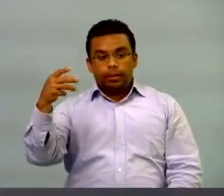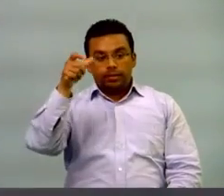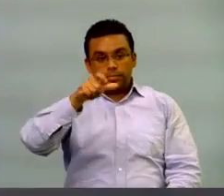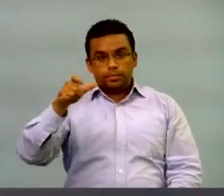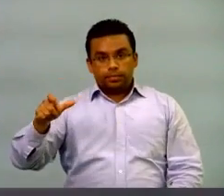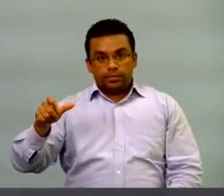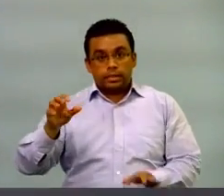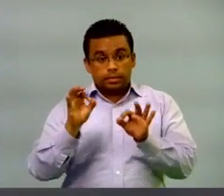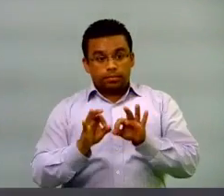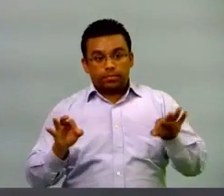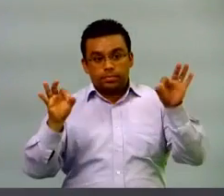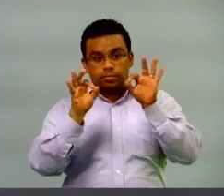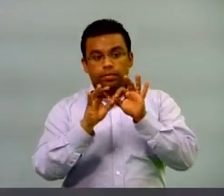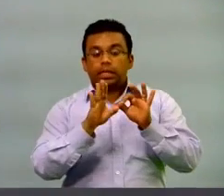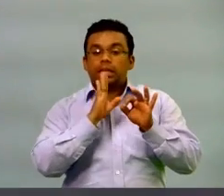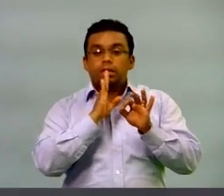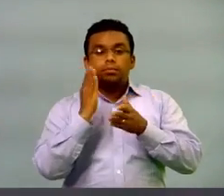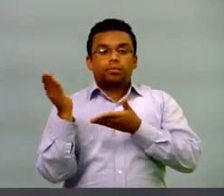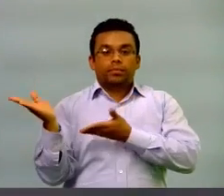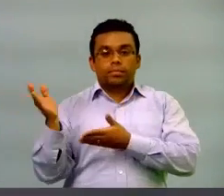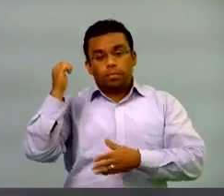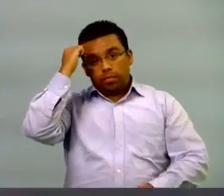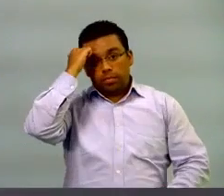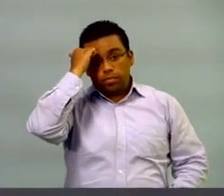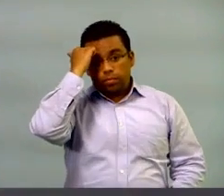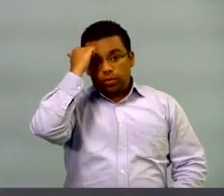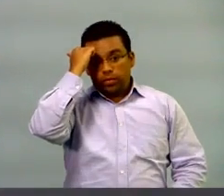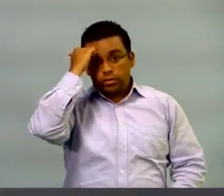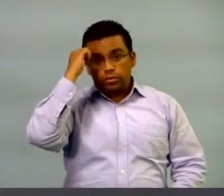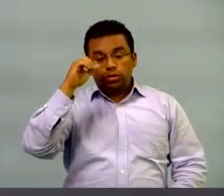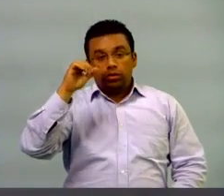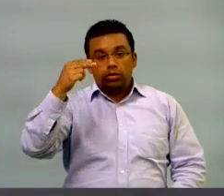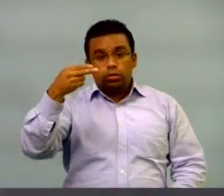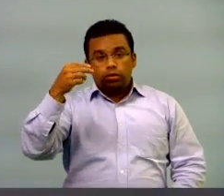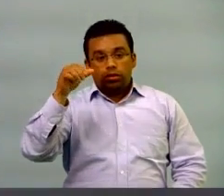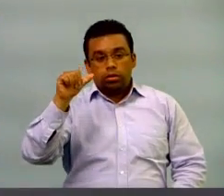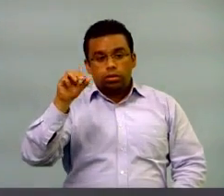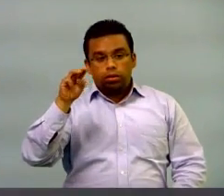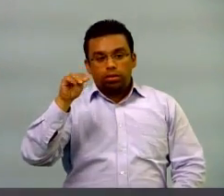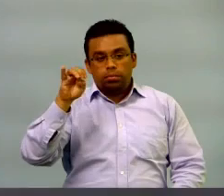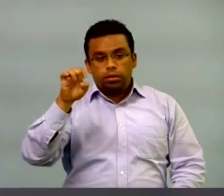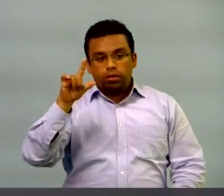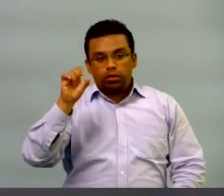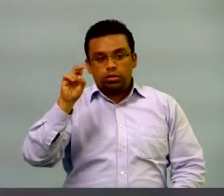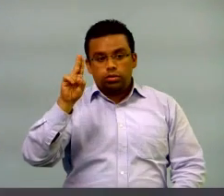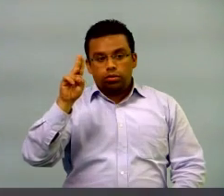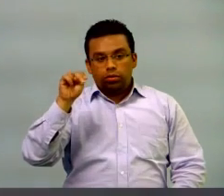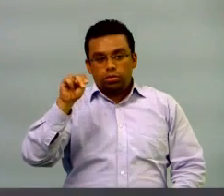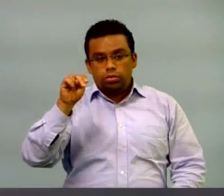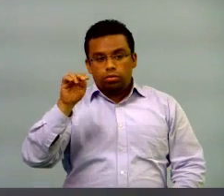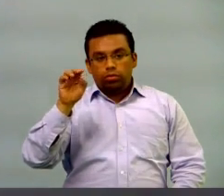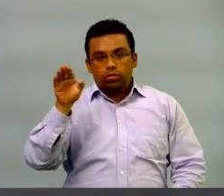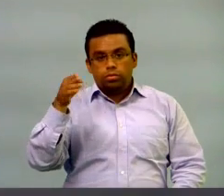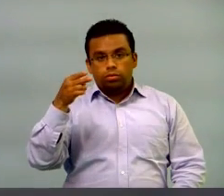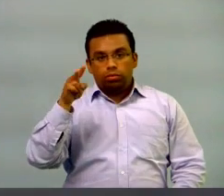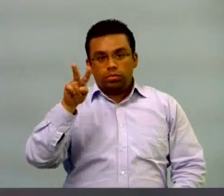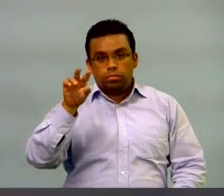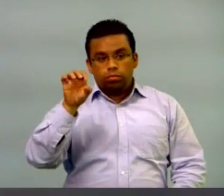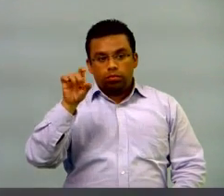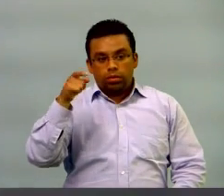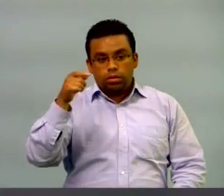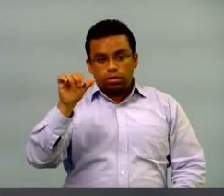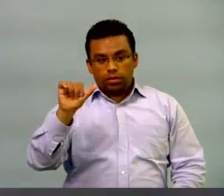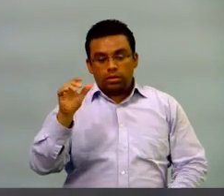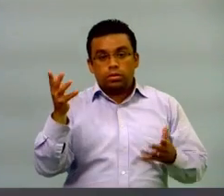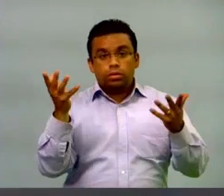Profesor Hamilton Vega. Profesor Hamilton Vega nos acompaña desde la ciudad de La Tebaida, en el Quindío. Es docente